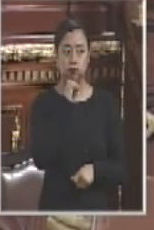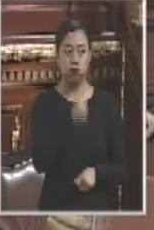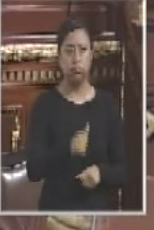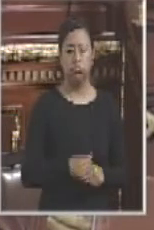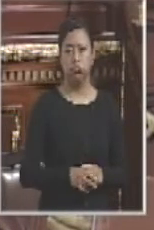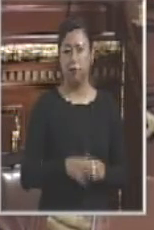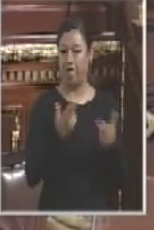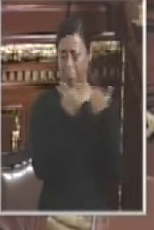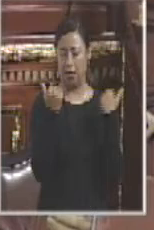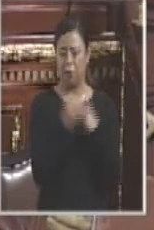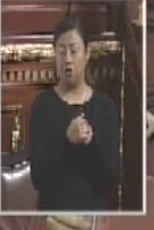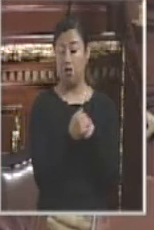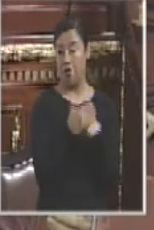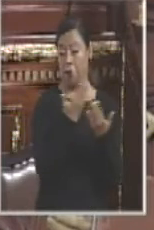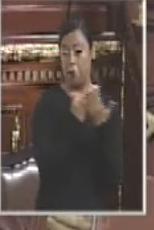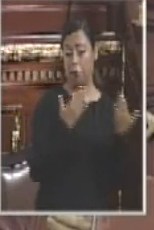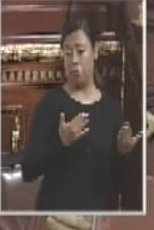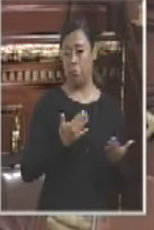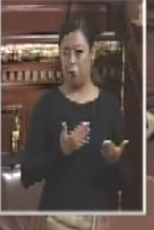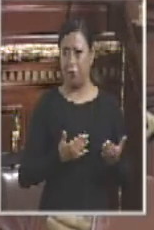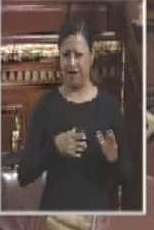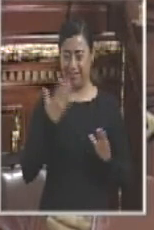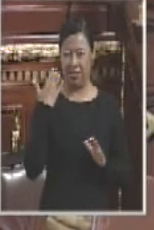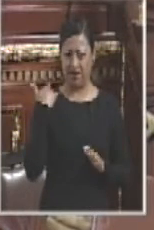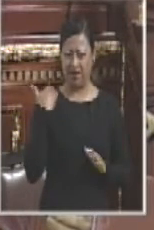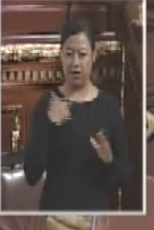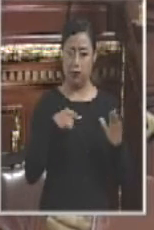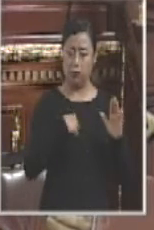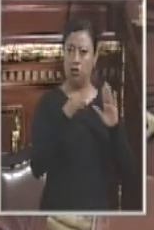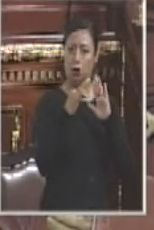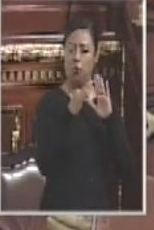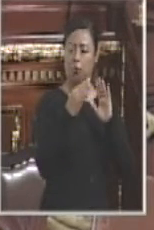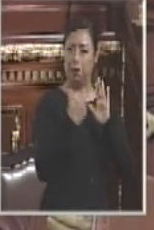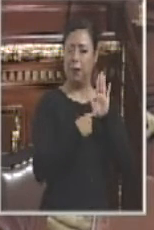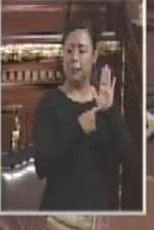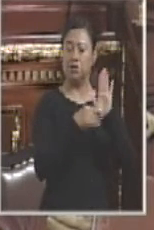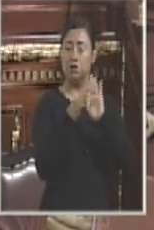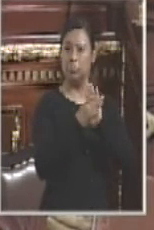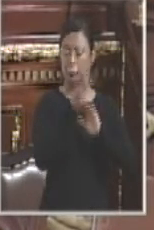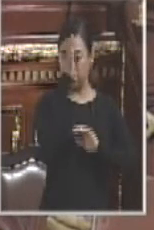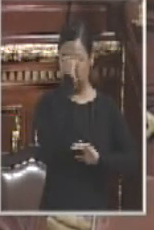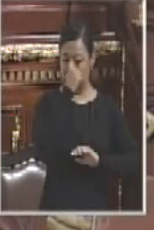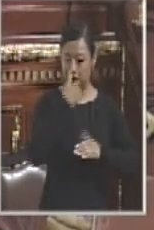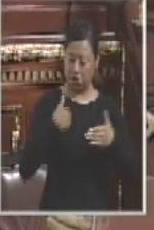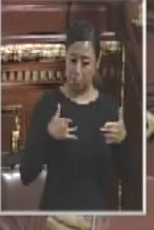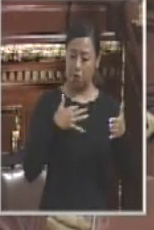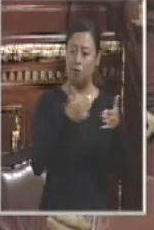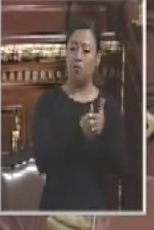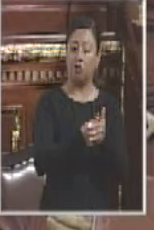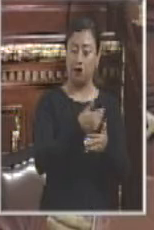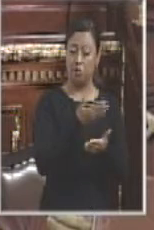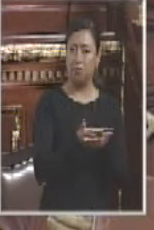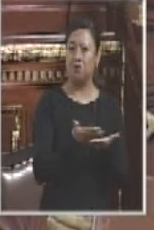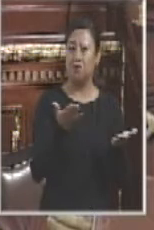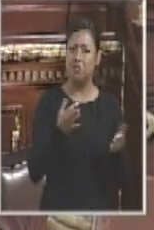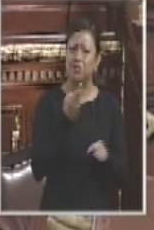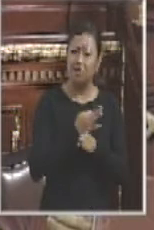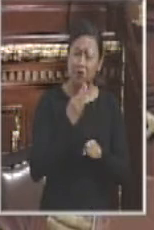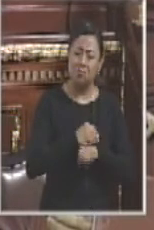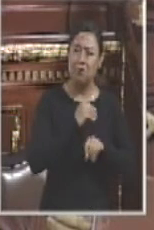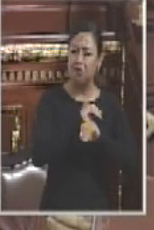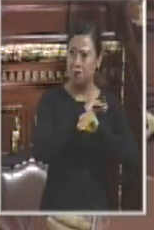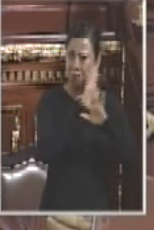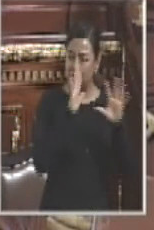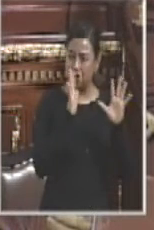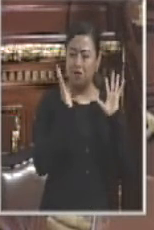la fecha de presentación del punto de acuerdo de este, no existe la certeza de las condiciones en cuales